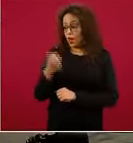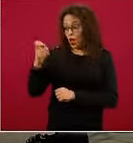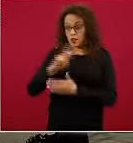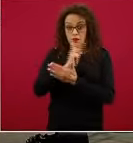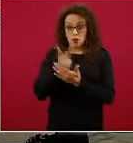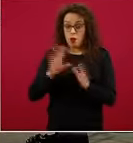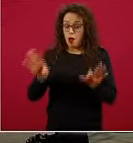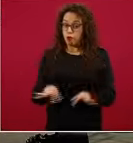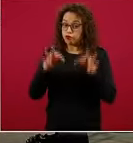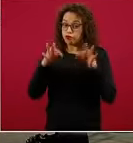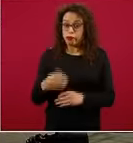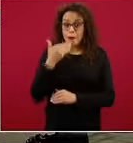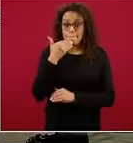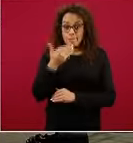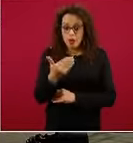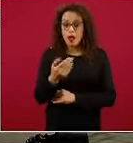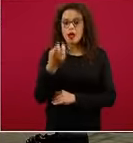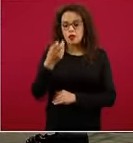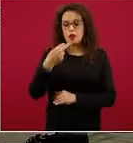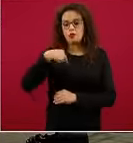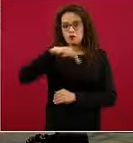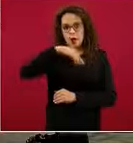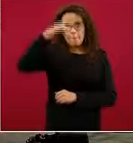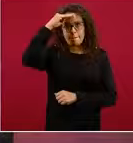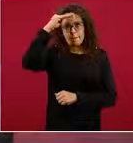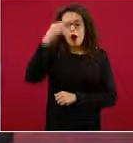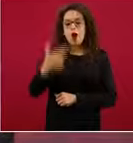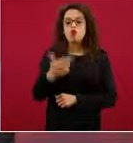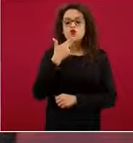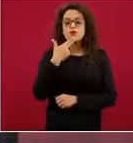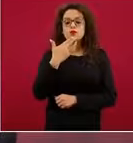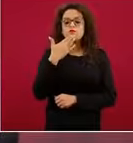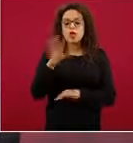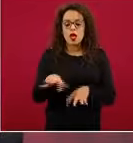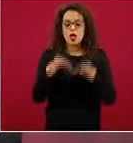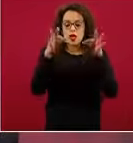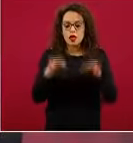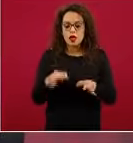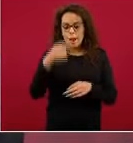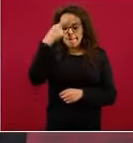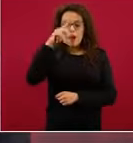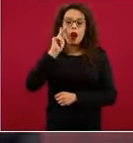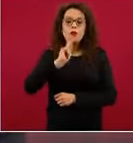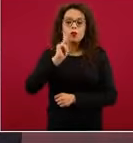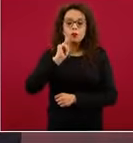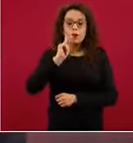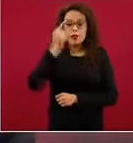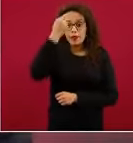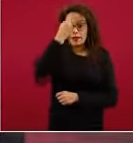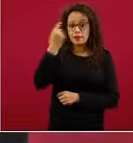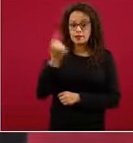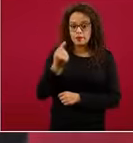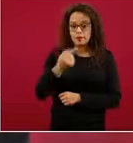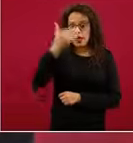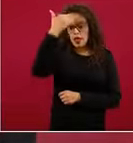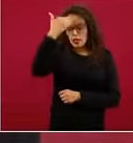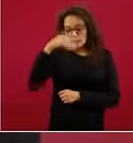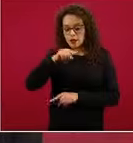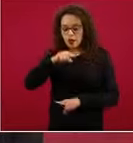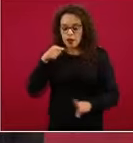Ciudad de México, consideramos que se hará un buen uso del recurso de las pruebas precisamente para orientar la conducción de este